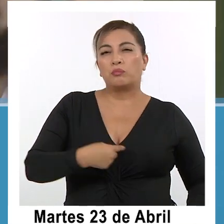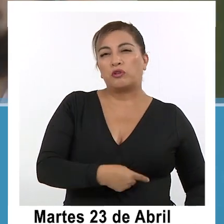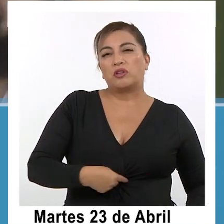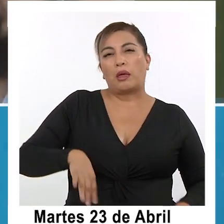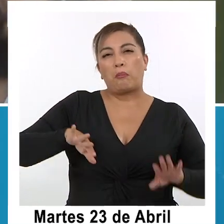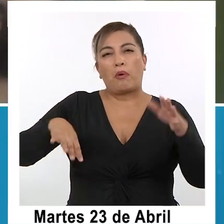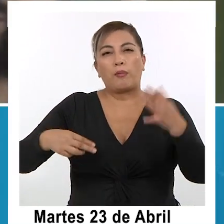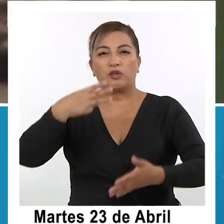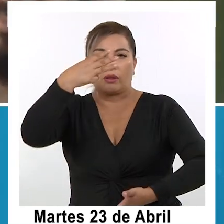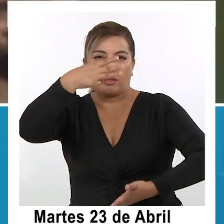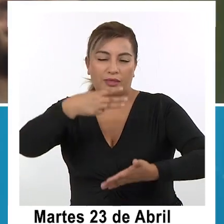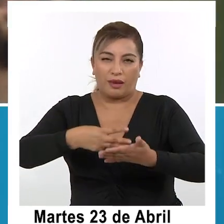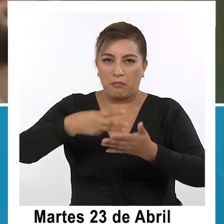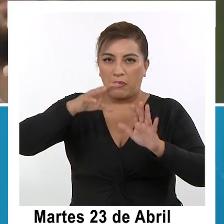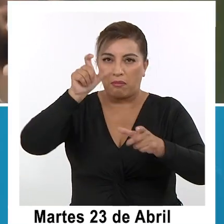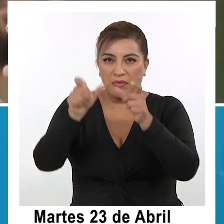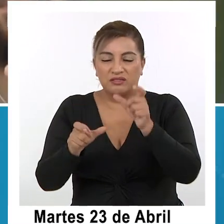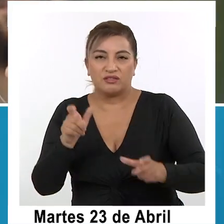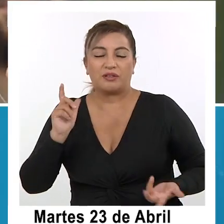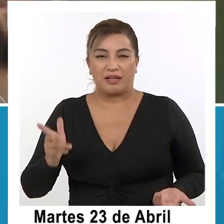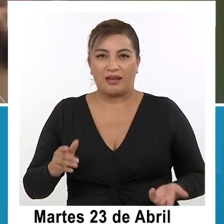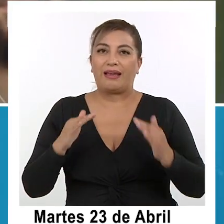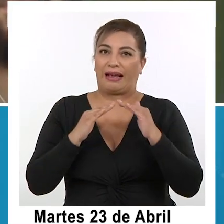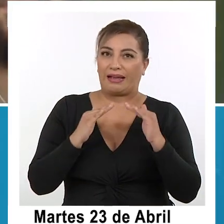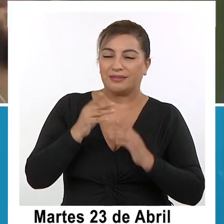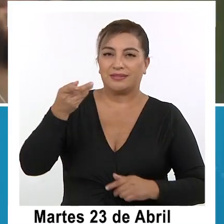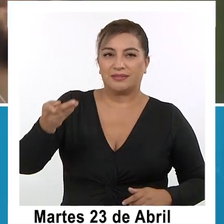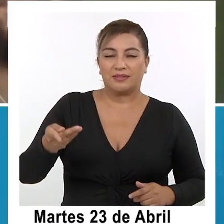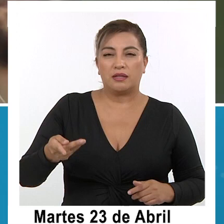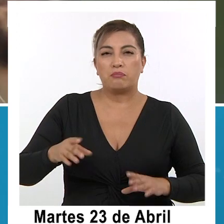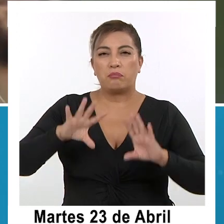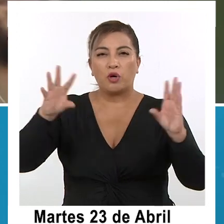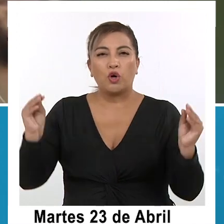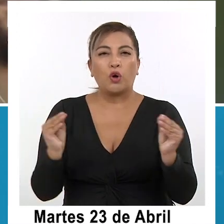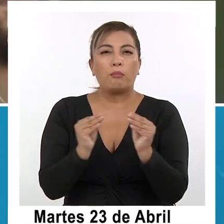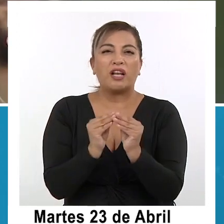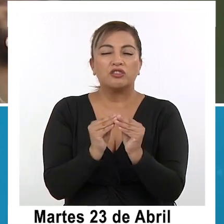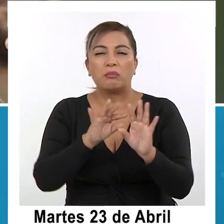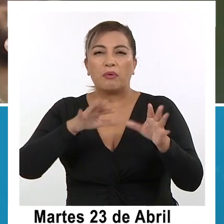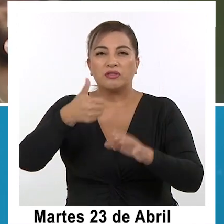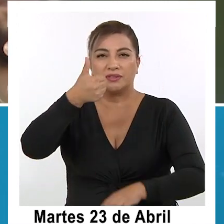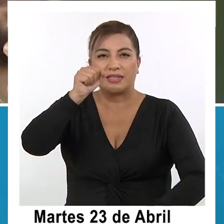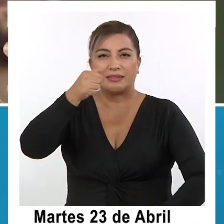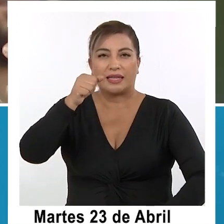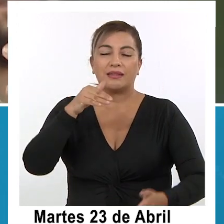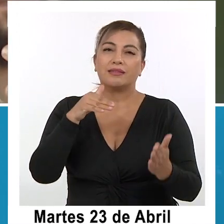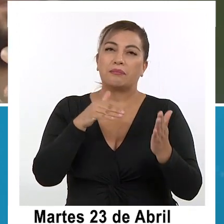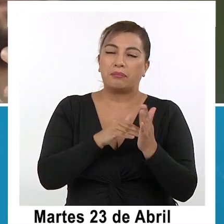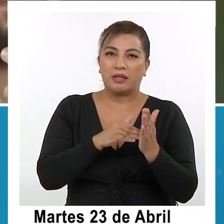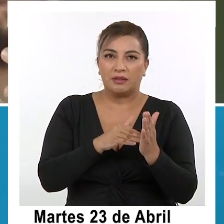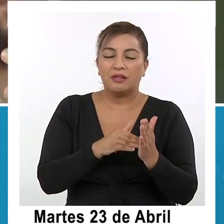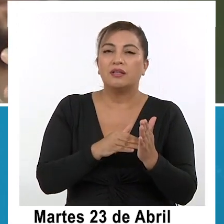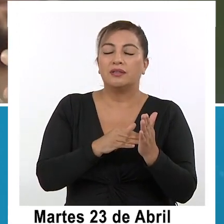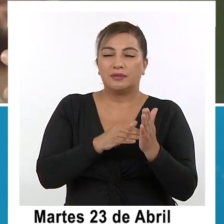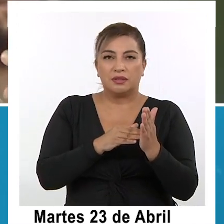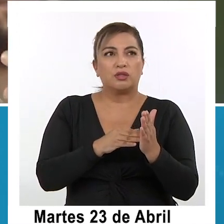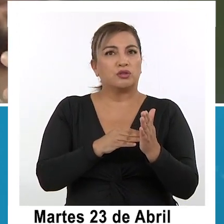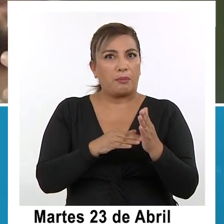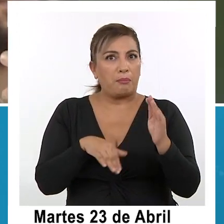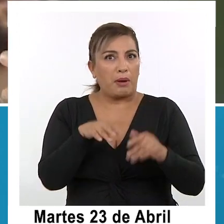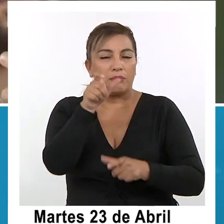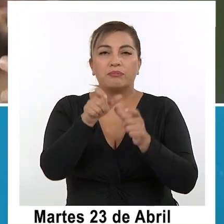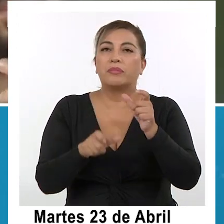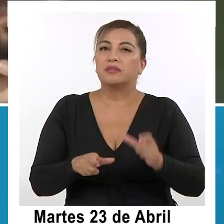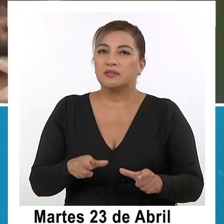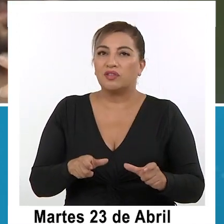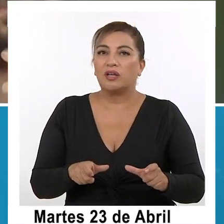hogares más como posibilidad eso complementando a los 60,000 hogares que vamos a estar cubriendo en iquique es la verdad que la la gran mayoría de